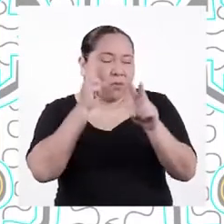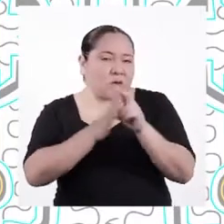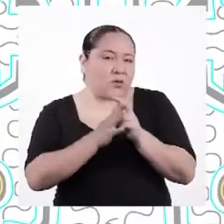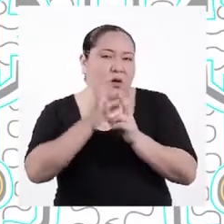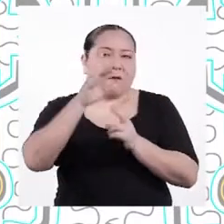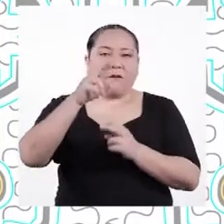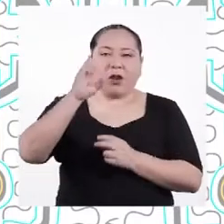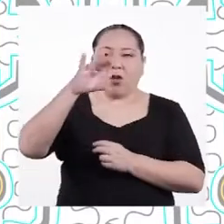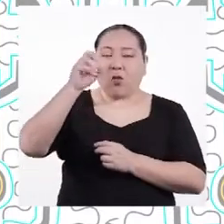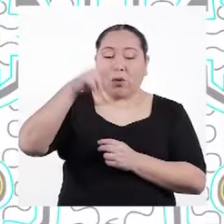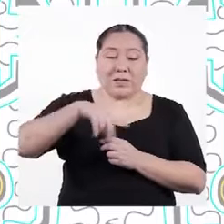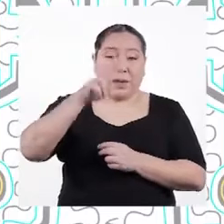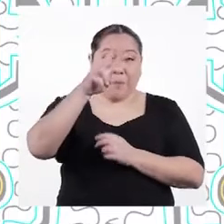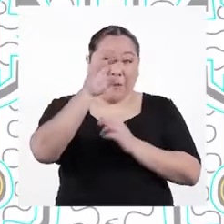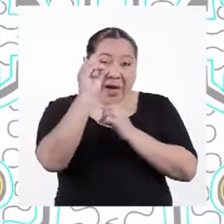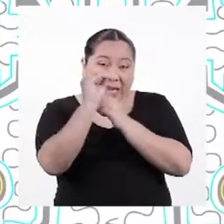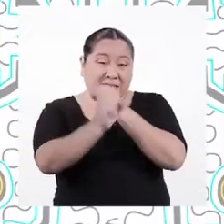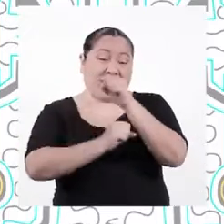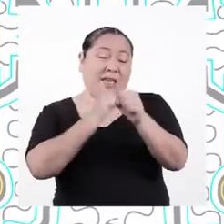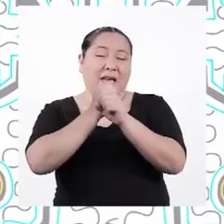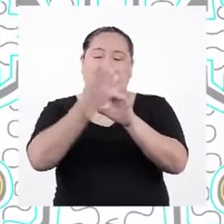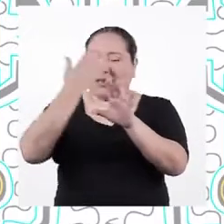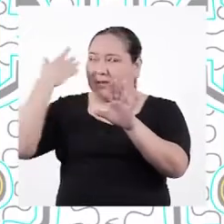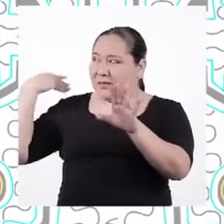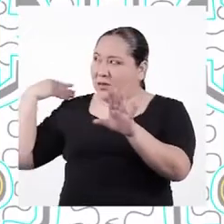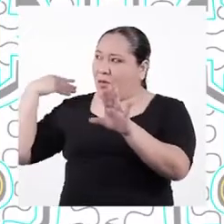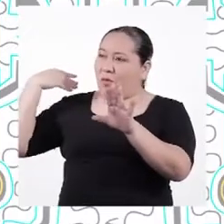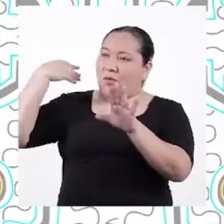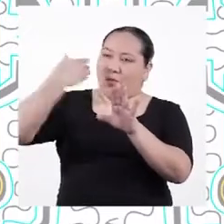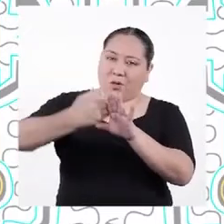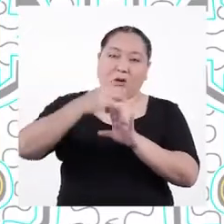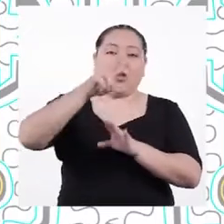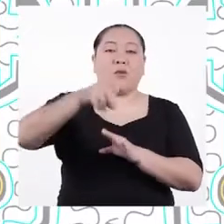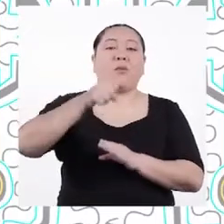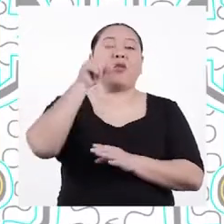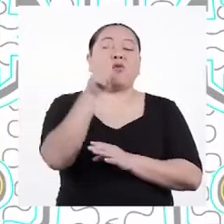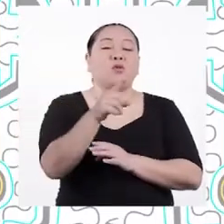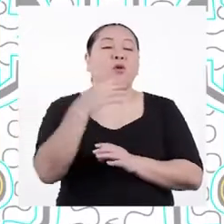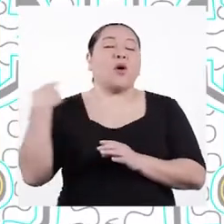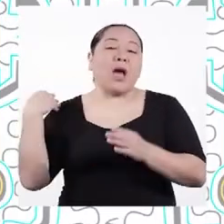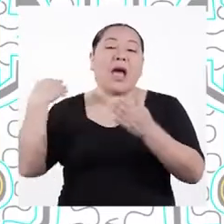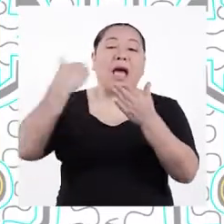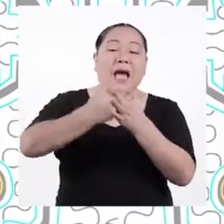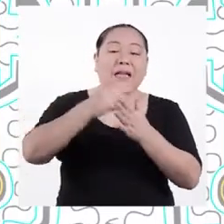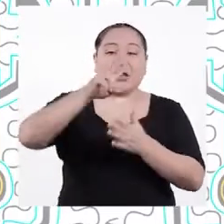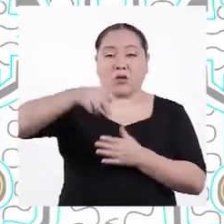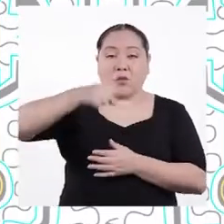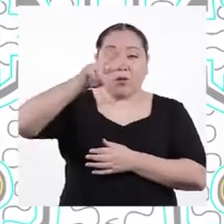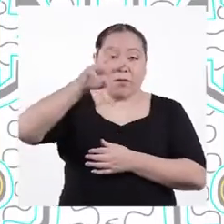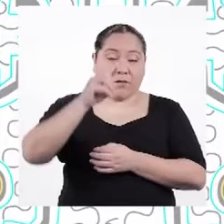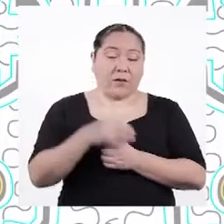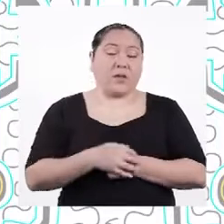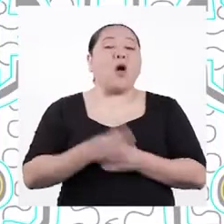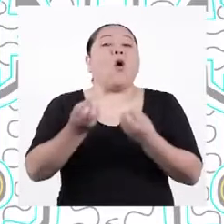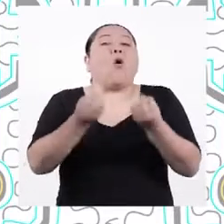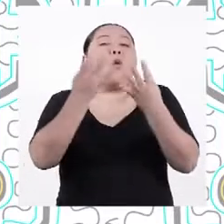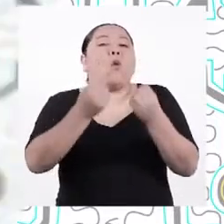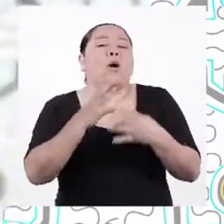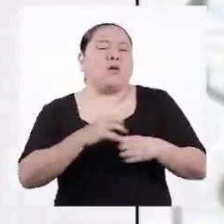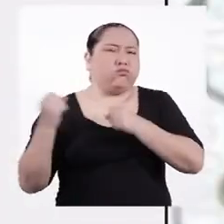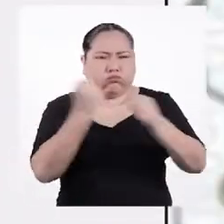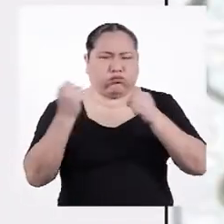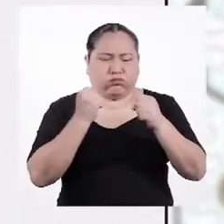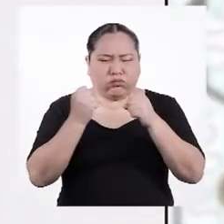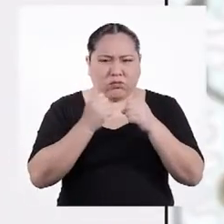20 años, o sea, desde el 2001 al 2020. ¿Cuántos fenómenos del niño fuertes o moderados